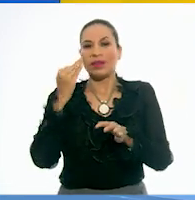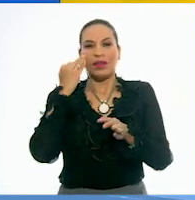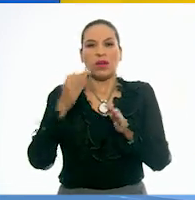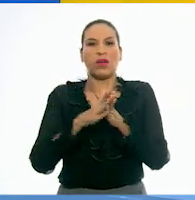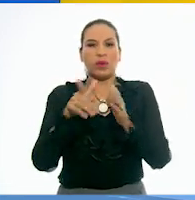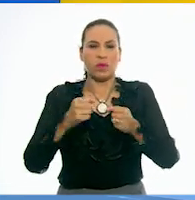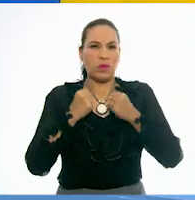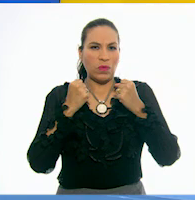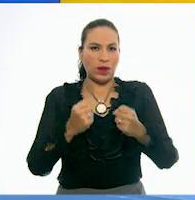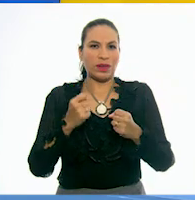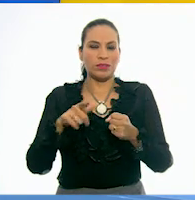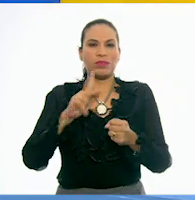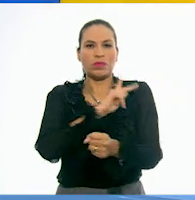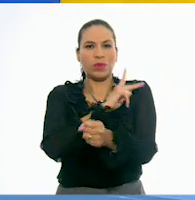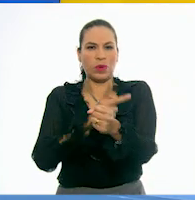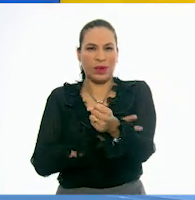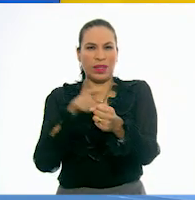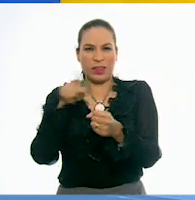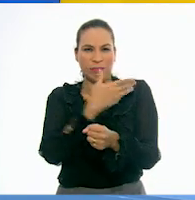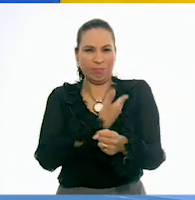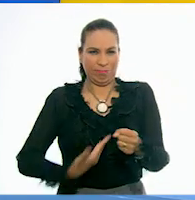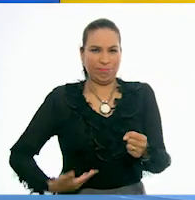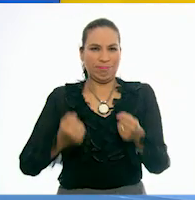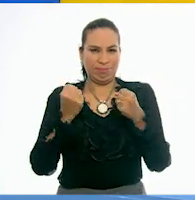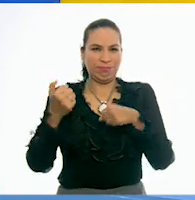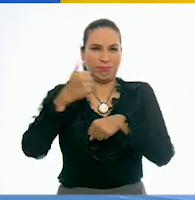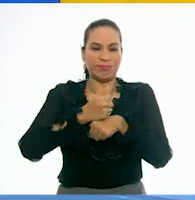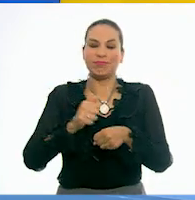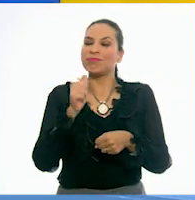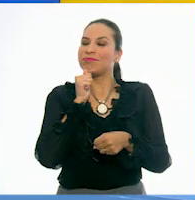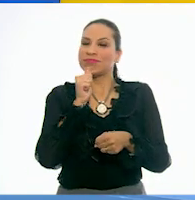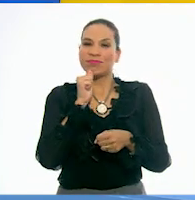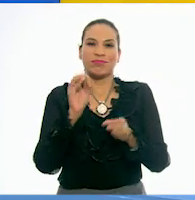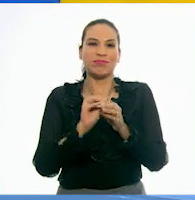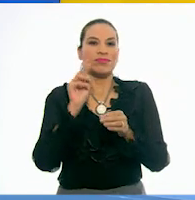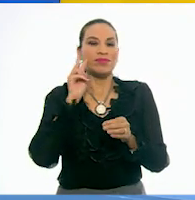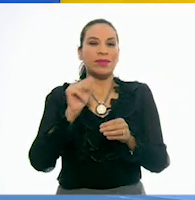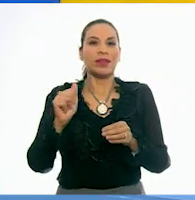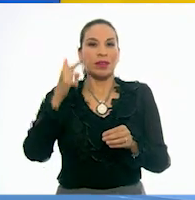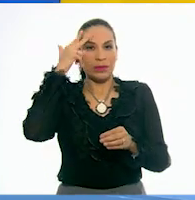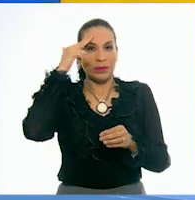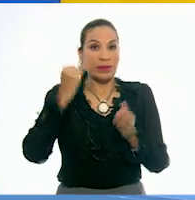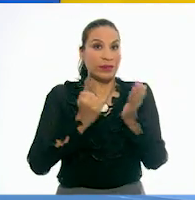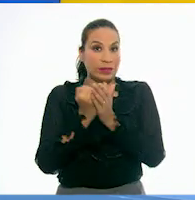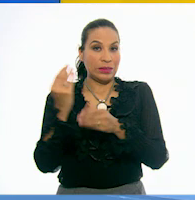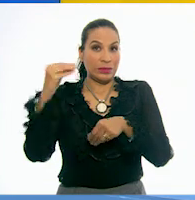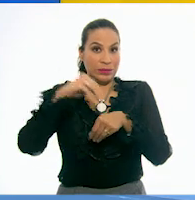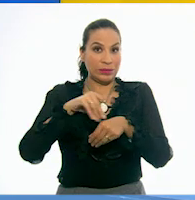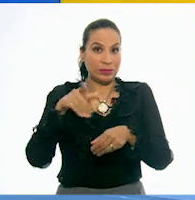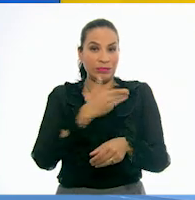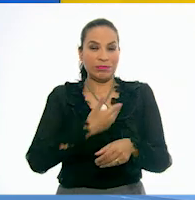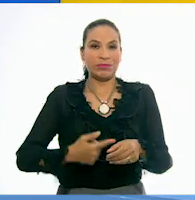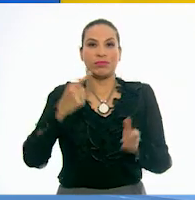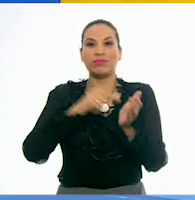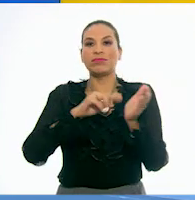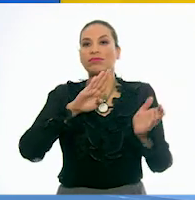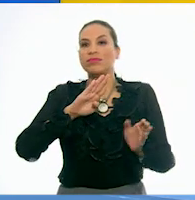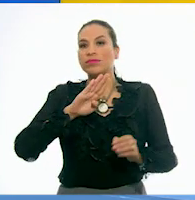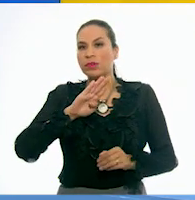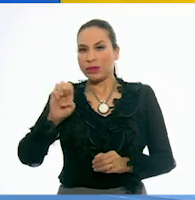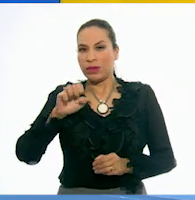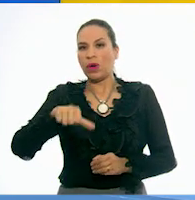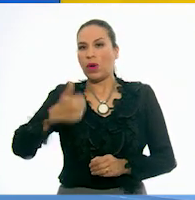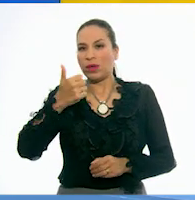del fortalecimiento del poder ejecutivo, realmente todavía no había indicios de que Díaz gobernaría hasta 1911. Por